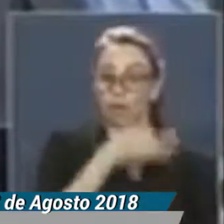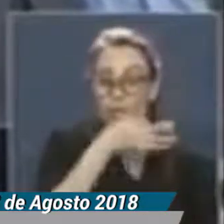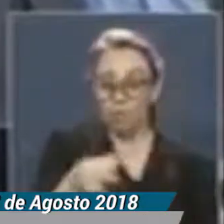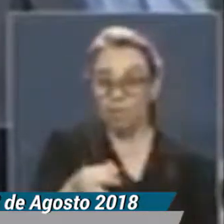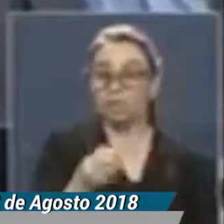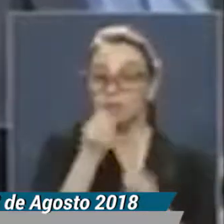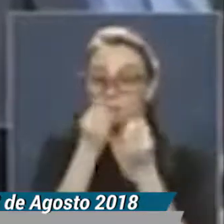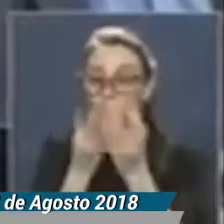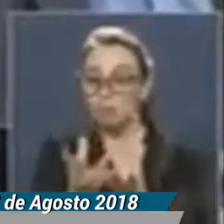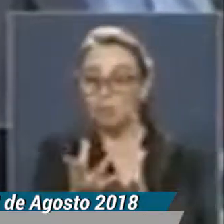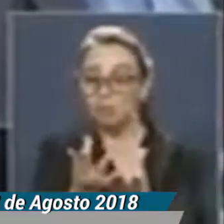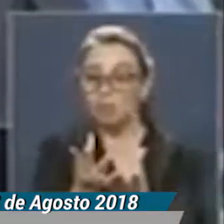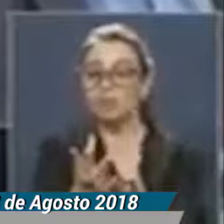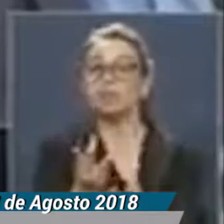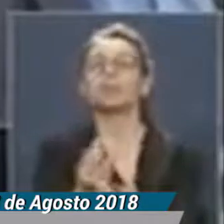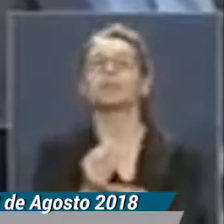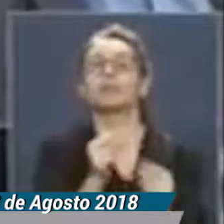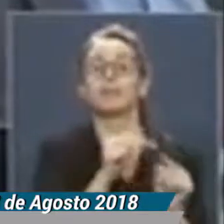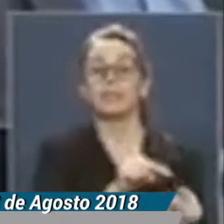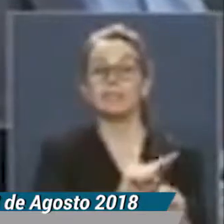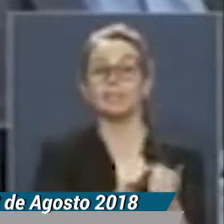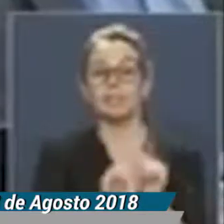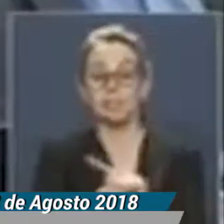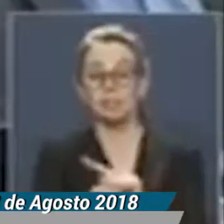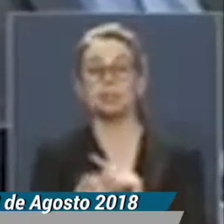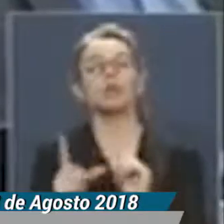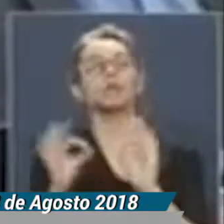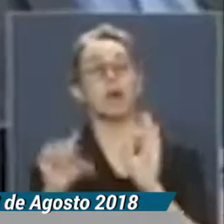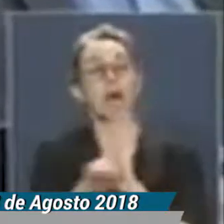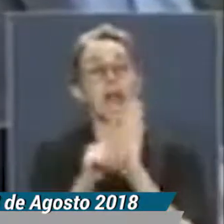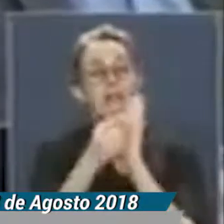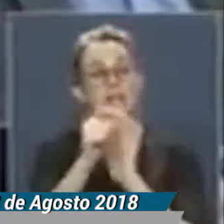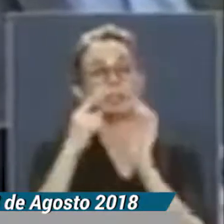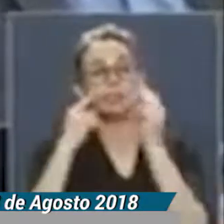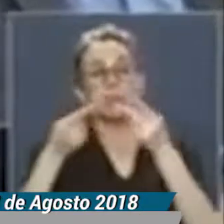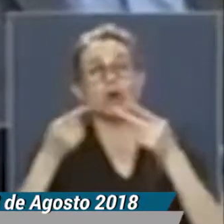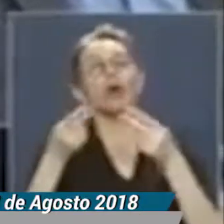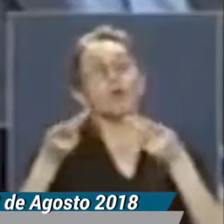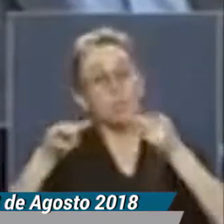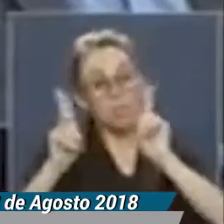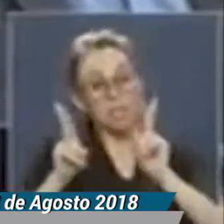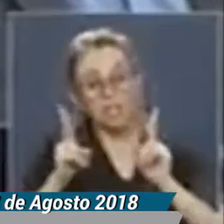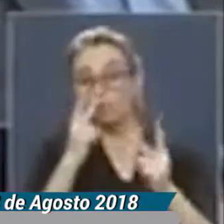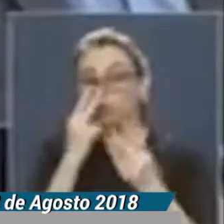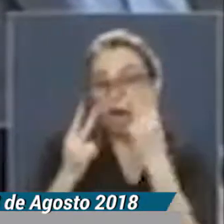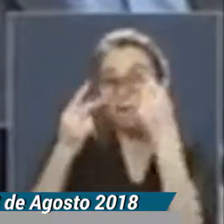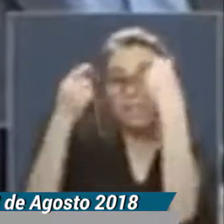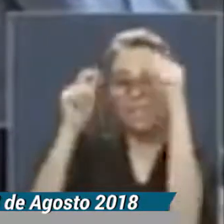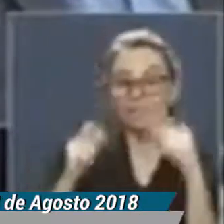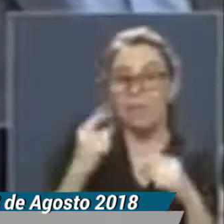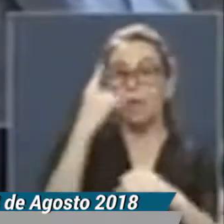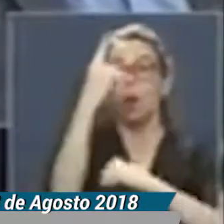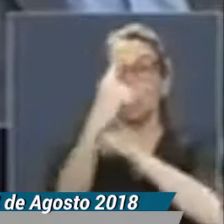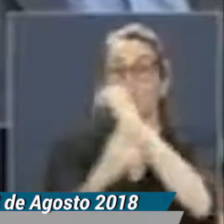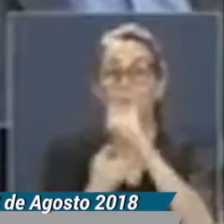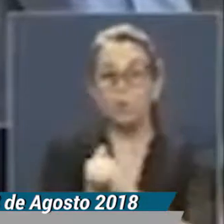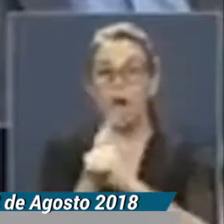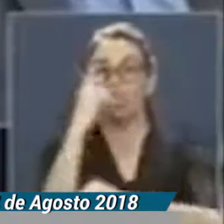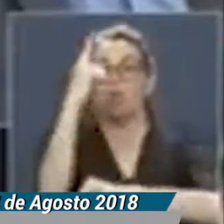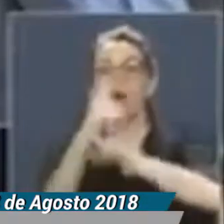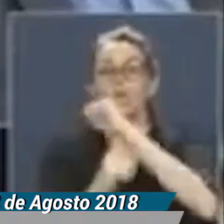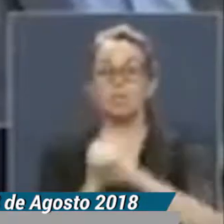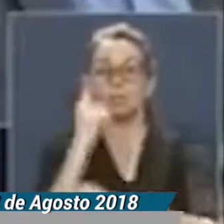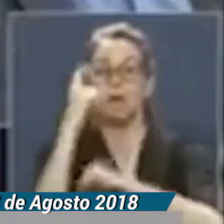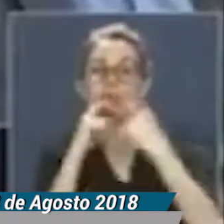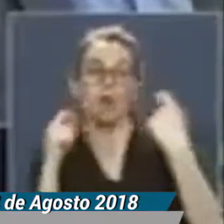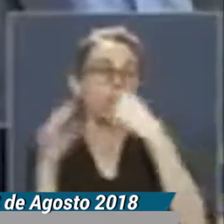que decirlo, ello lleva al legítimo derecho de ir evaluando los escenarios reales cada año y negociar sobre